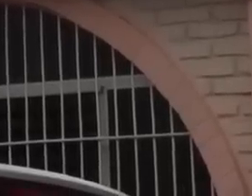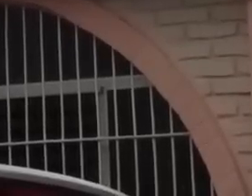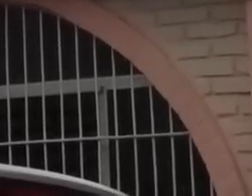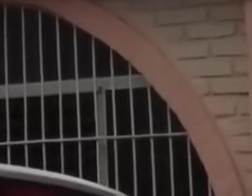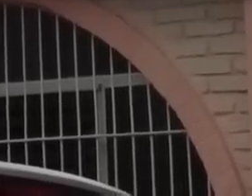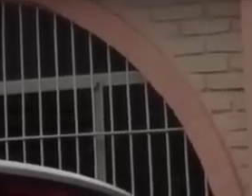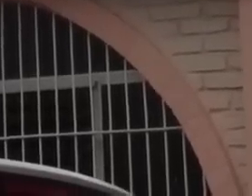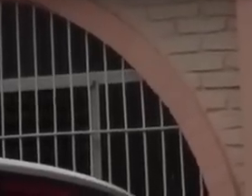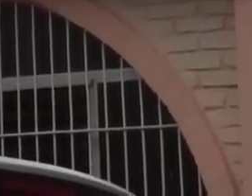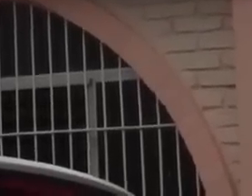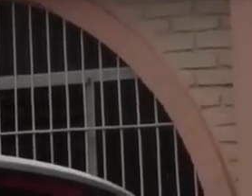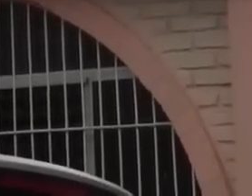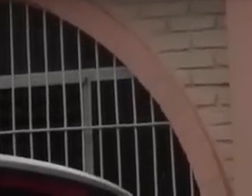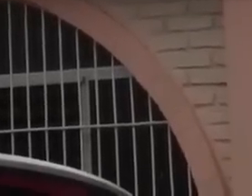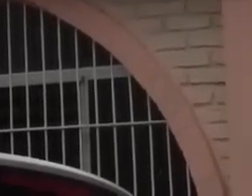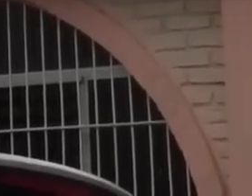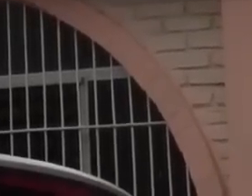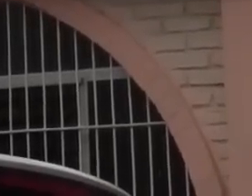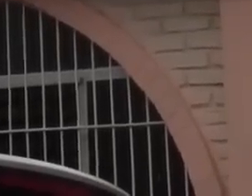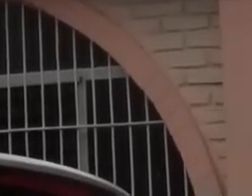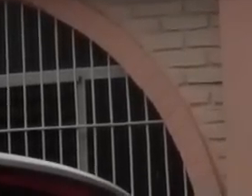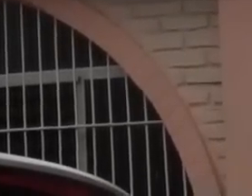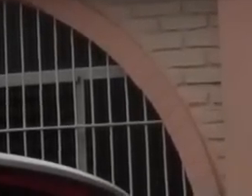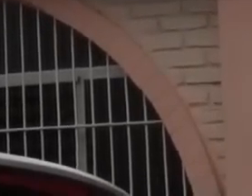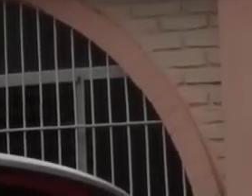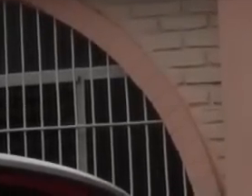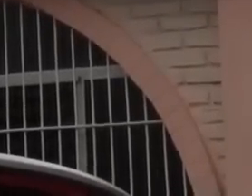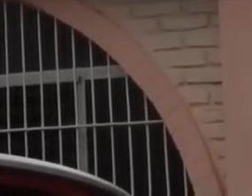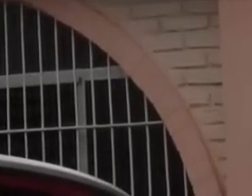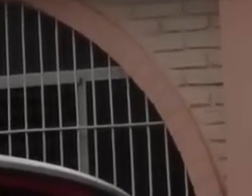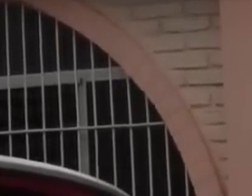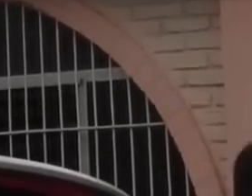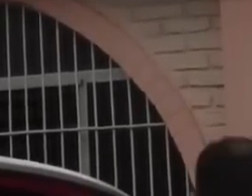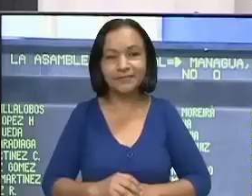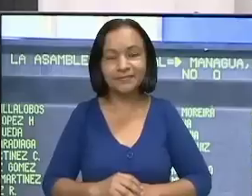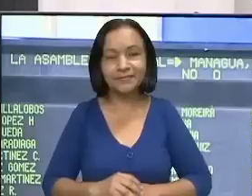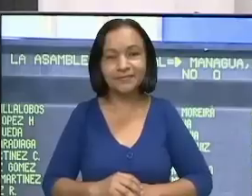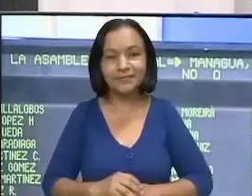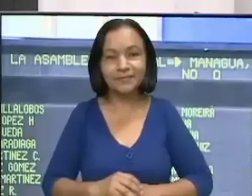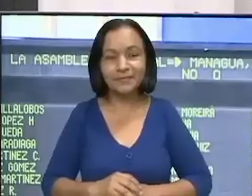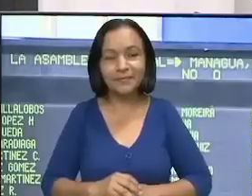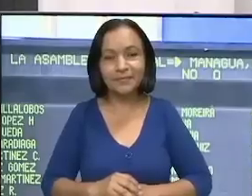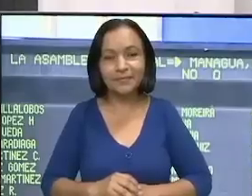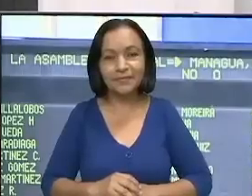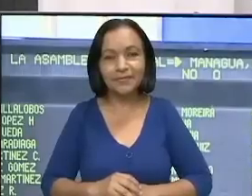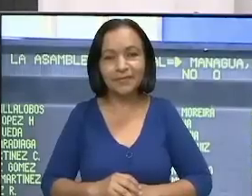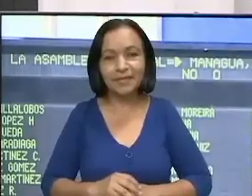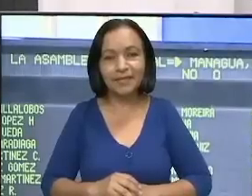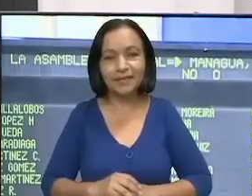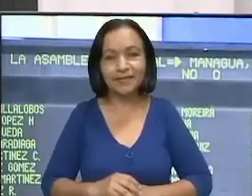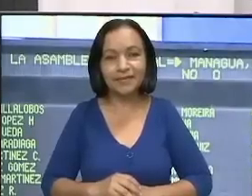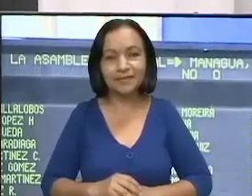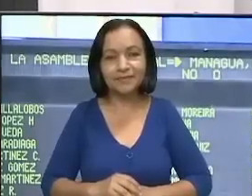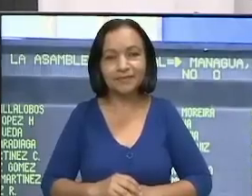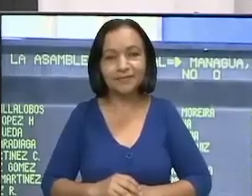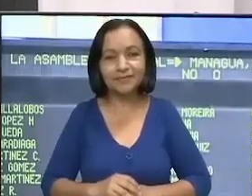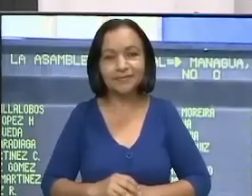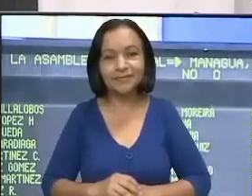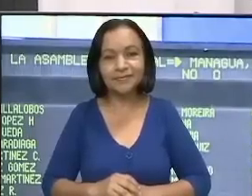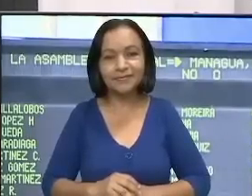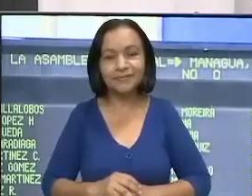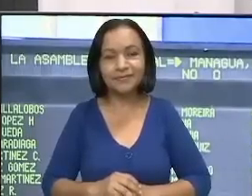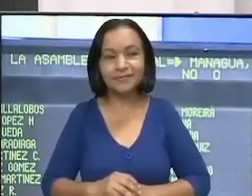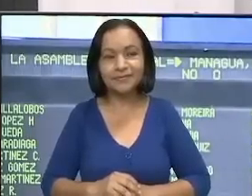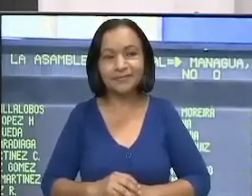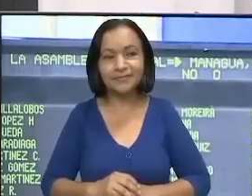a 193 ONGs ilegalizadas durante lo que va de 2022. Con 75 votos a favor, 15 abstenciones